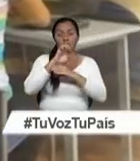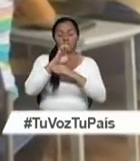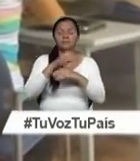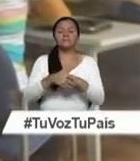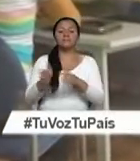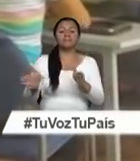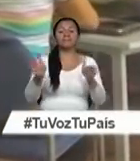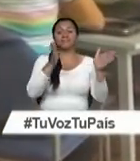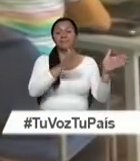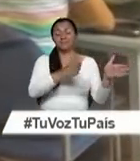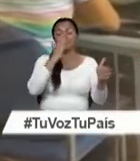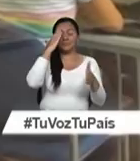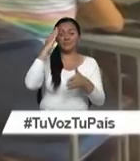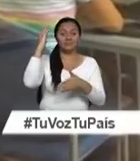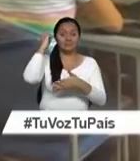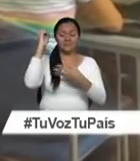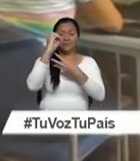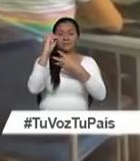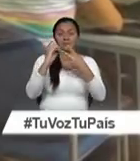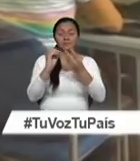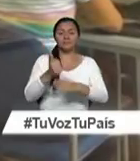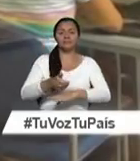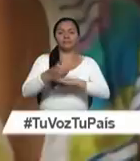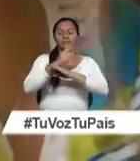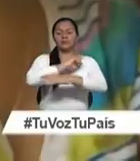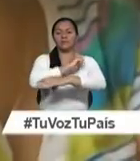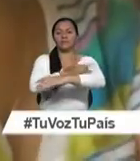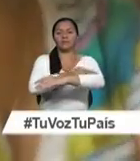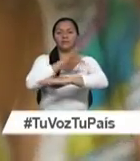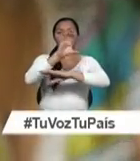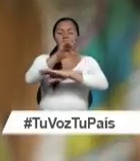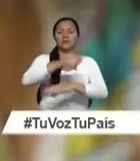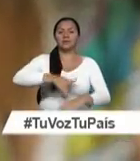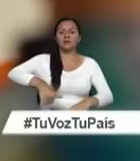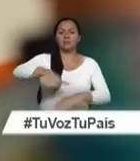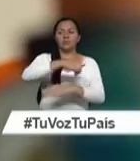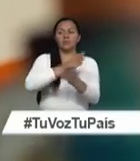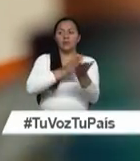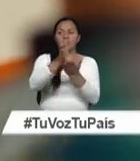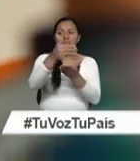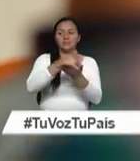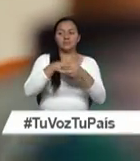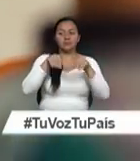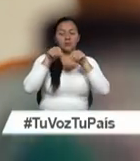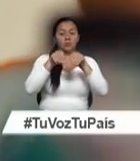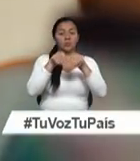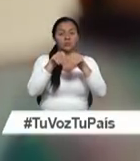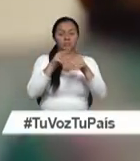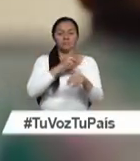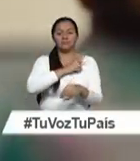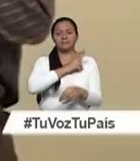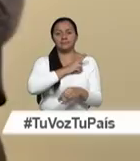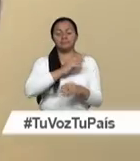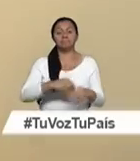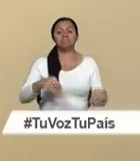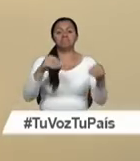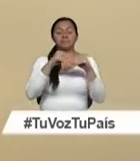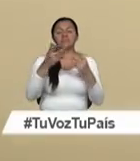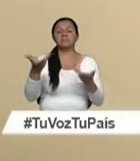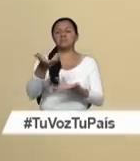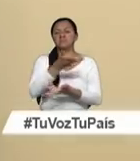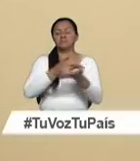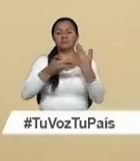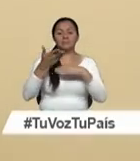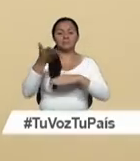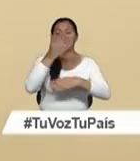Según Ramírez, es necesario seguir fortaleciendo la democratización en el acceso a la educación superior, sobre todo de los sectores que en